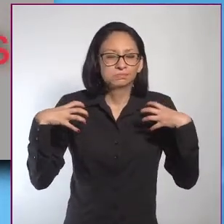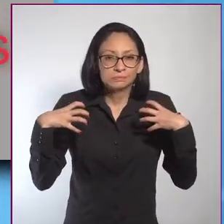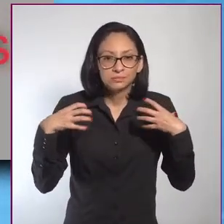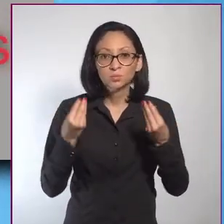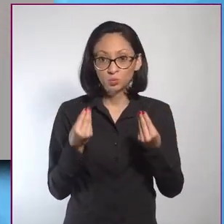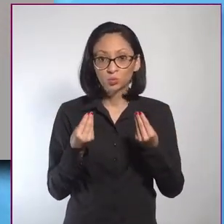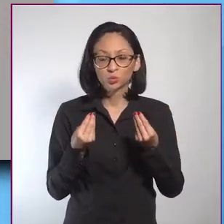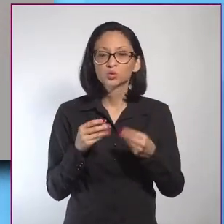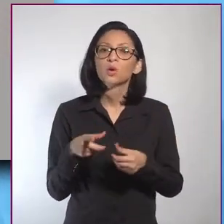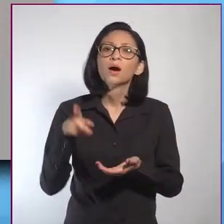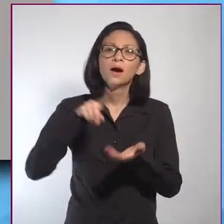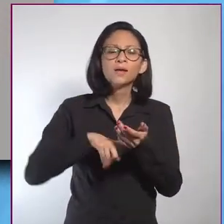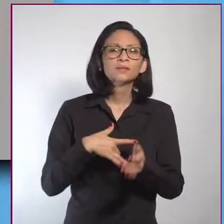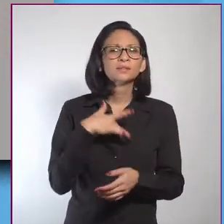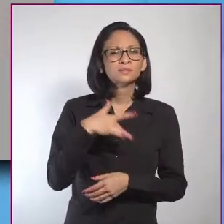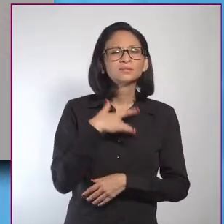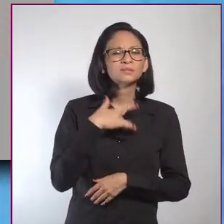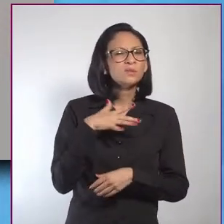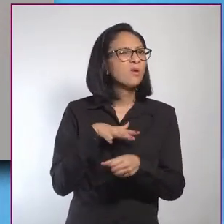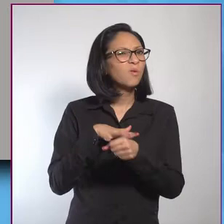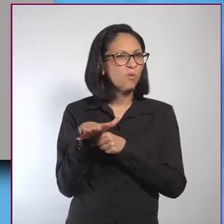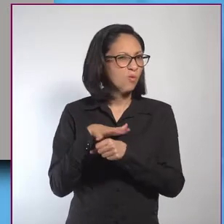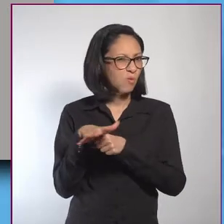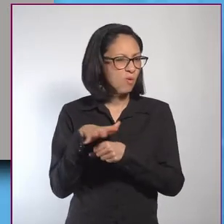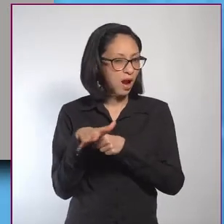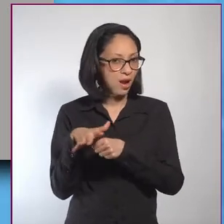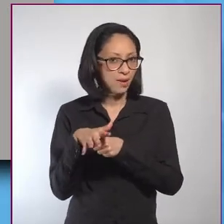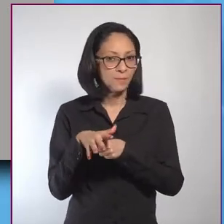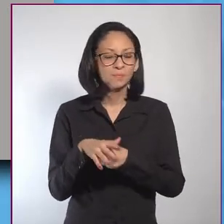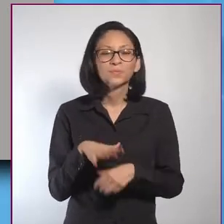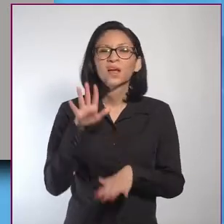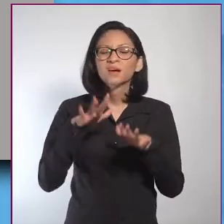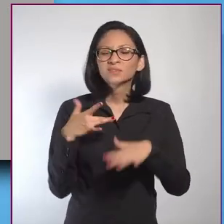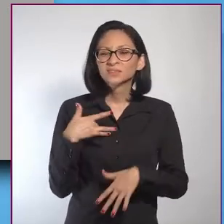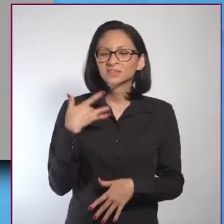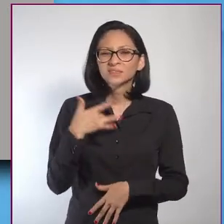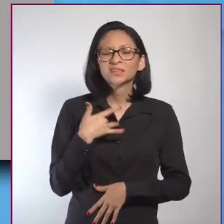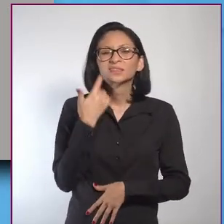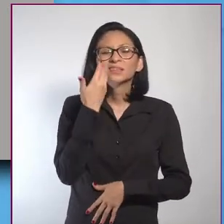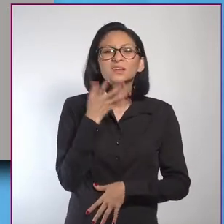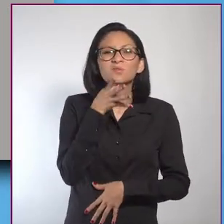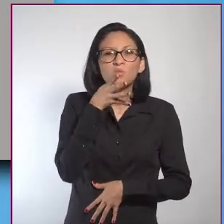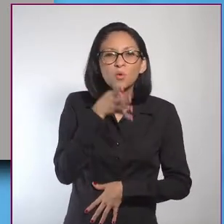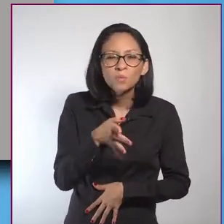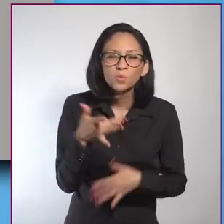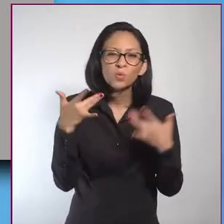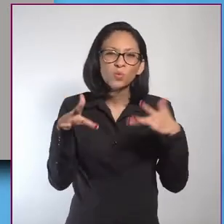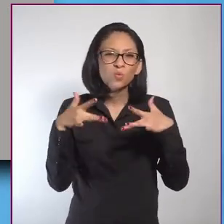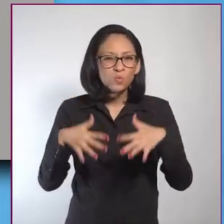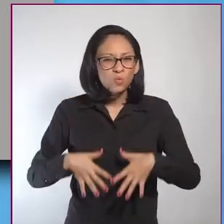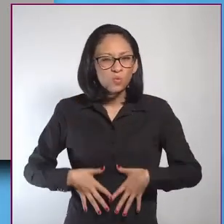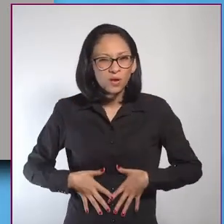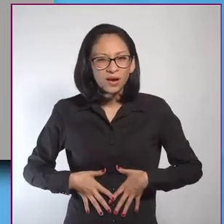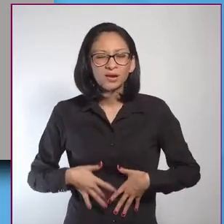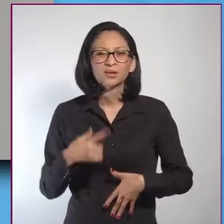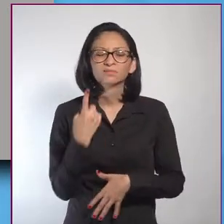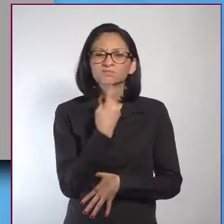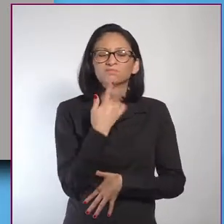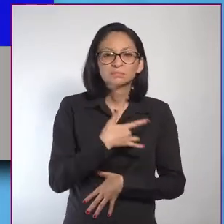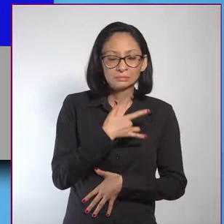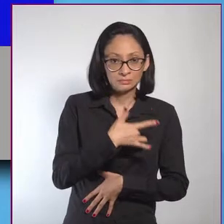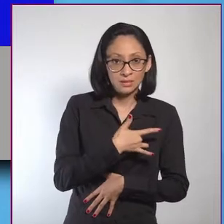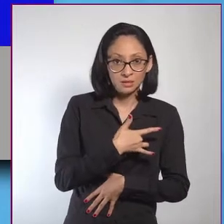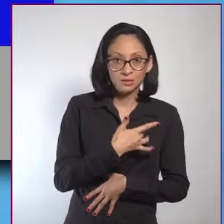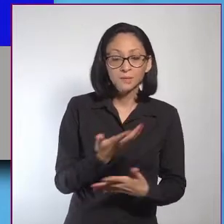Los síntomas de la cetoacidosis diabética incluyen náusea, dolor abdominal y vómito. Esta complicación